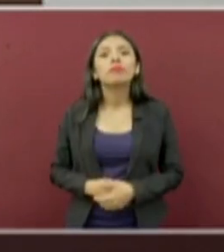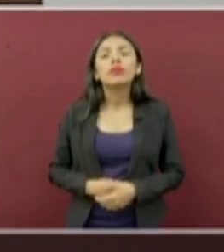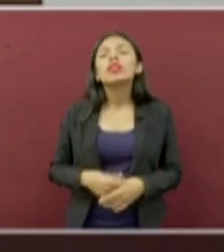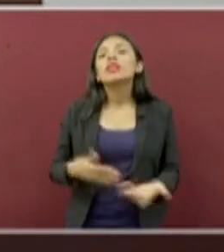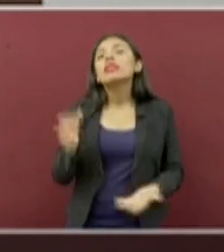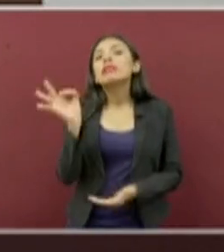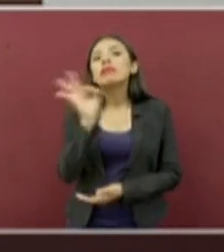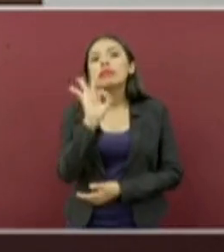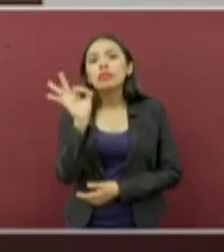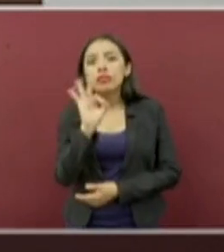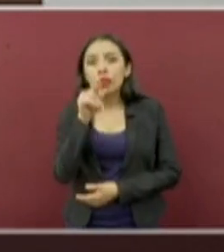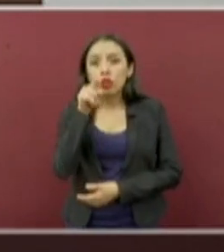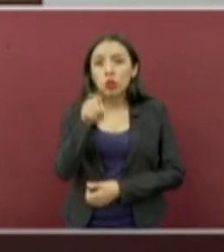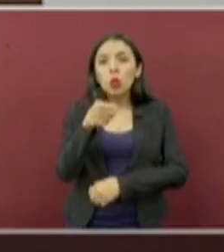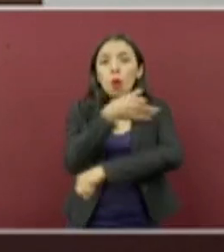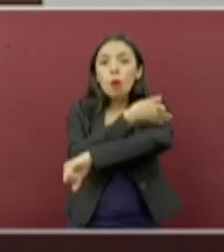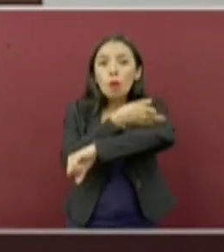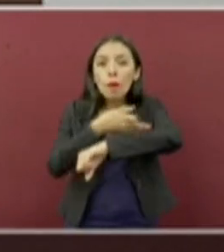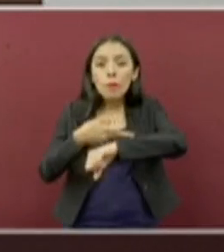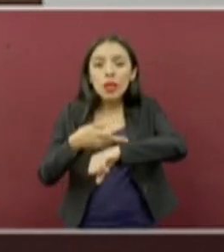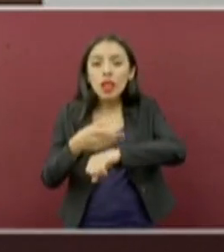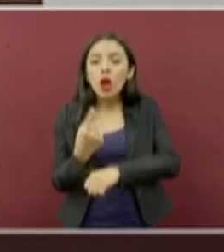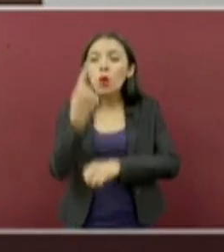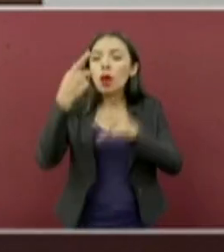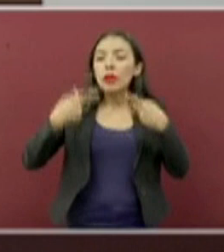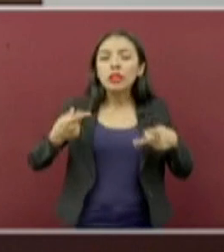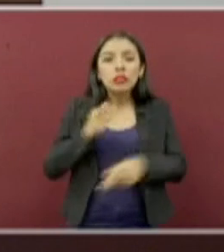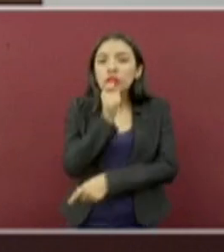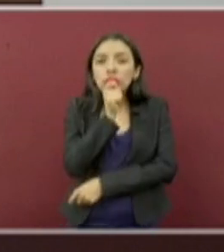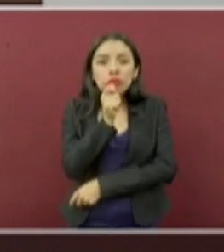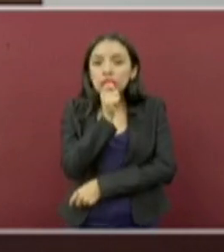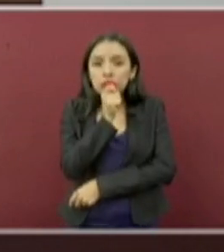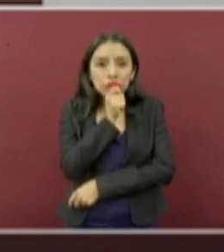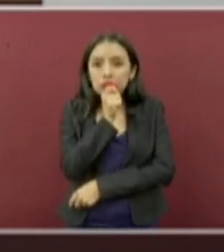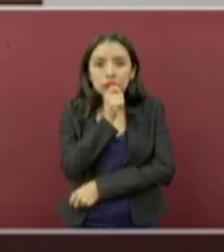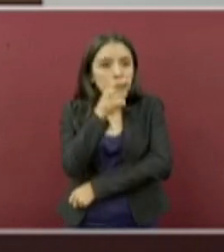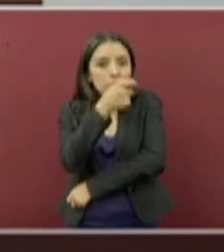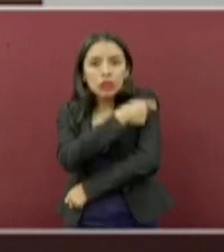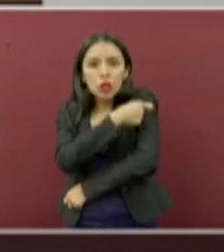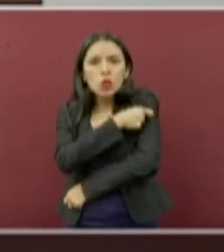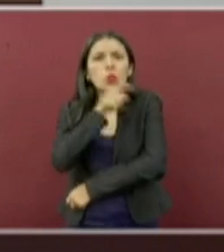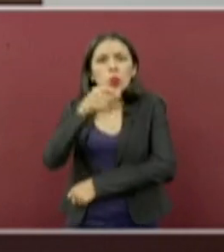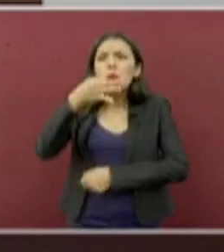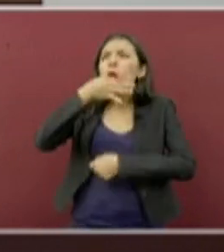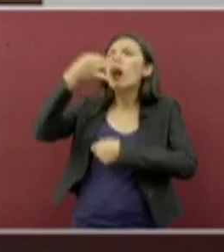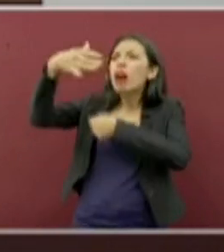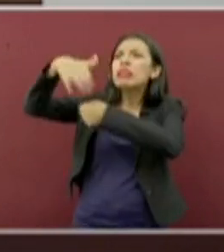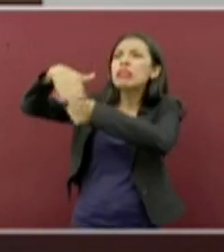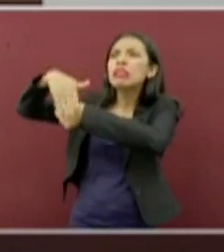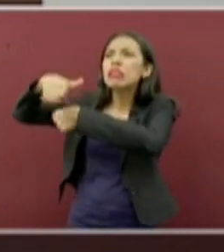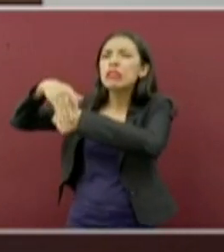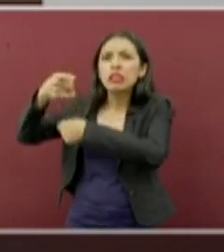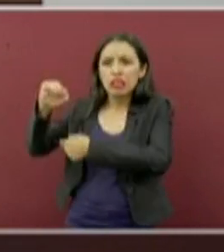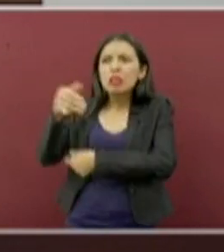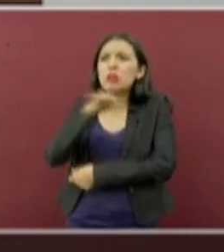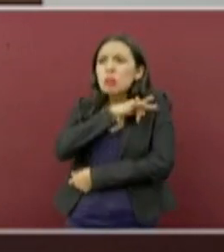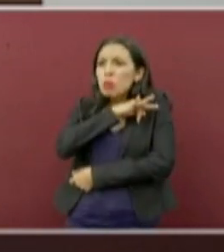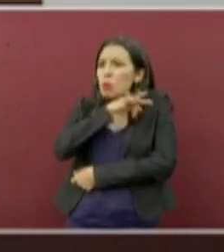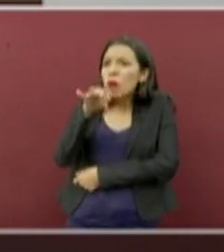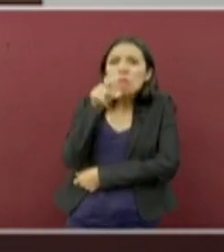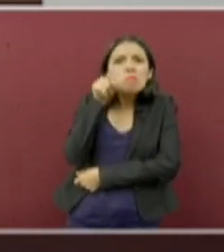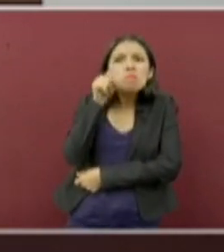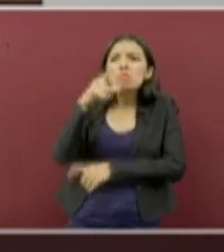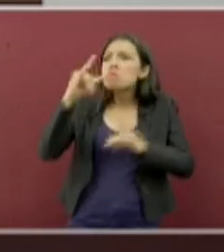alguna persona de su familia no ha sido vacunado, díganles que pueden ir a los